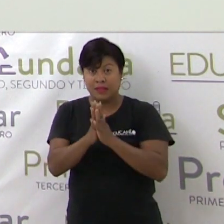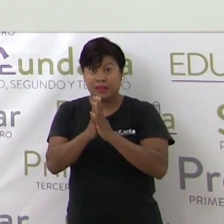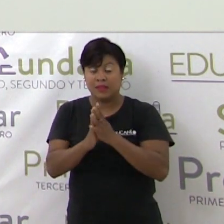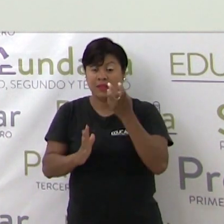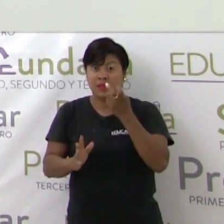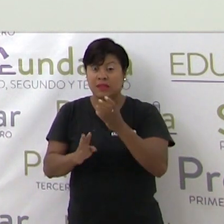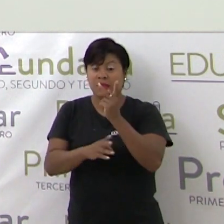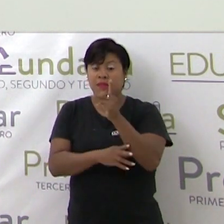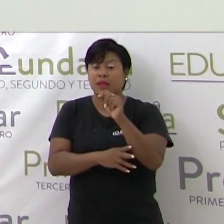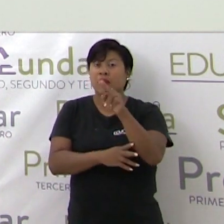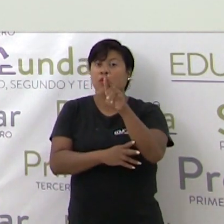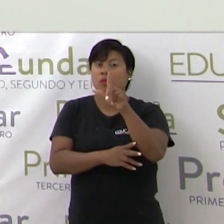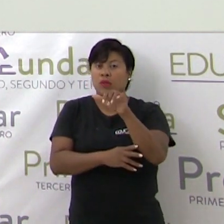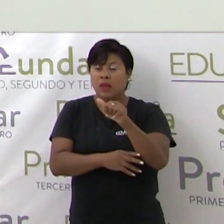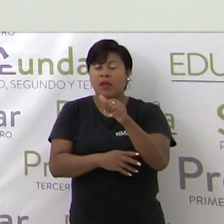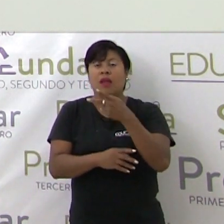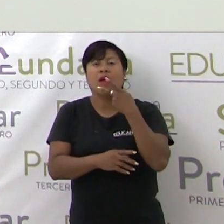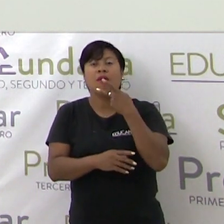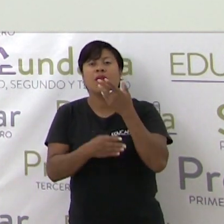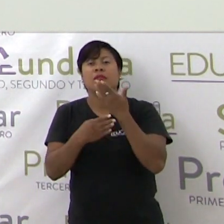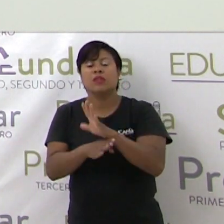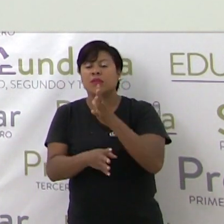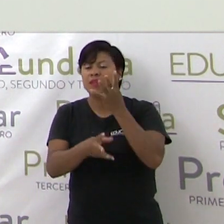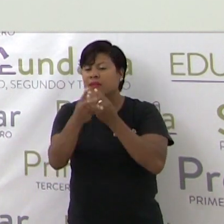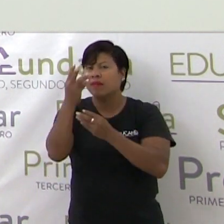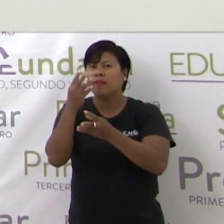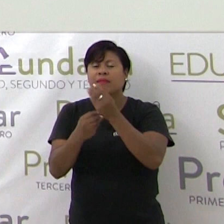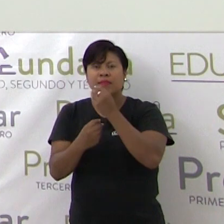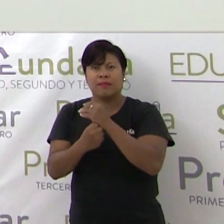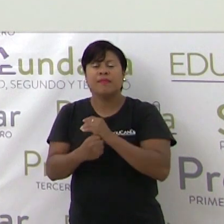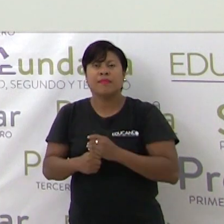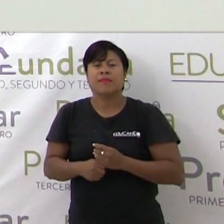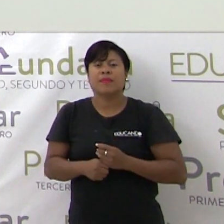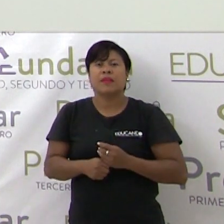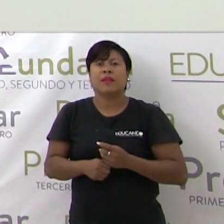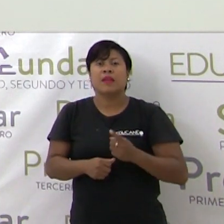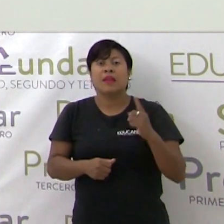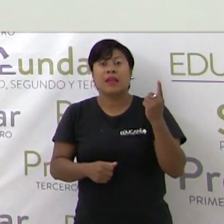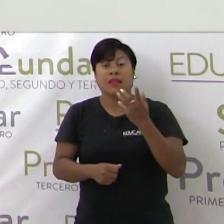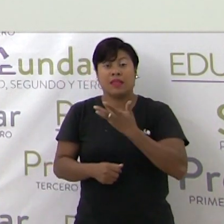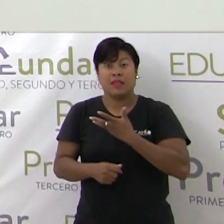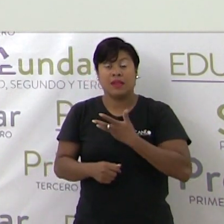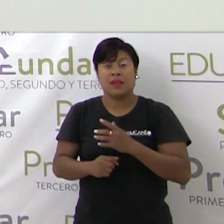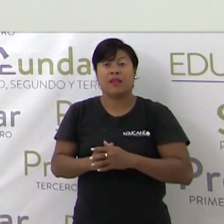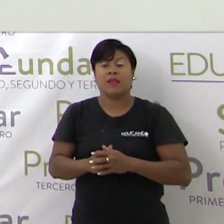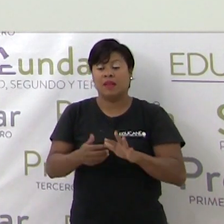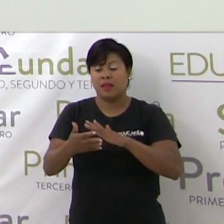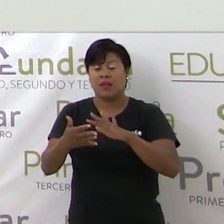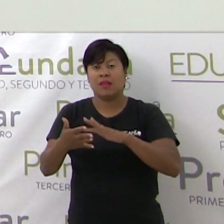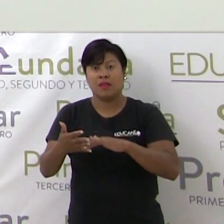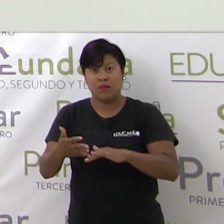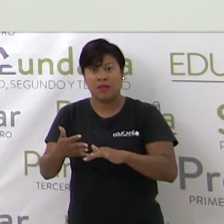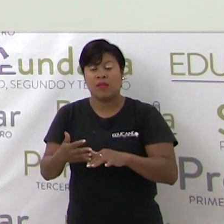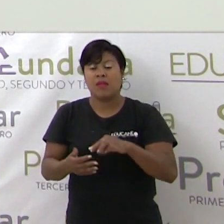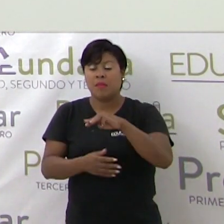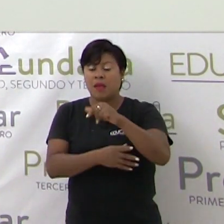la tertulia hablan sobre el aprendizaje que les dejó la lectura del Mago de Oz. Aquí vamos a